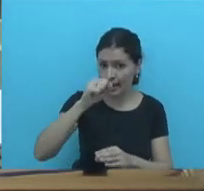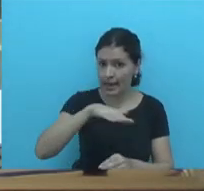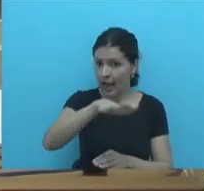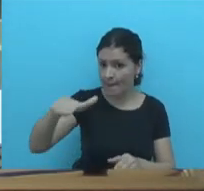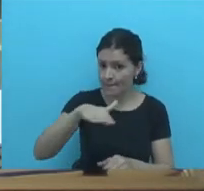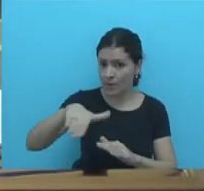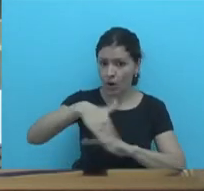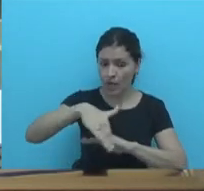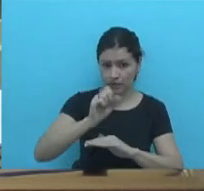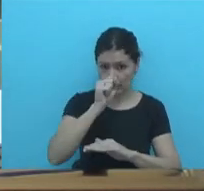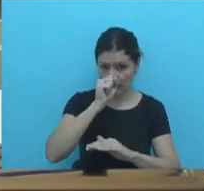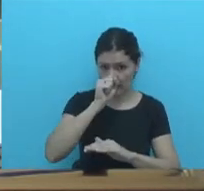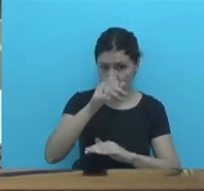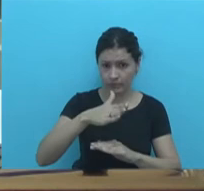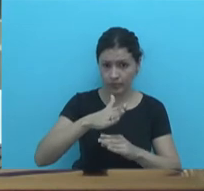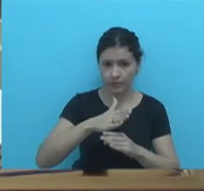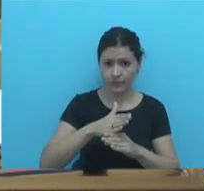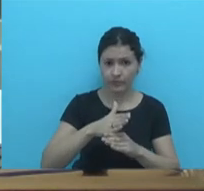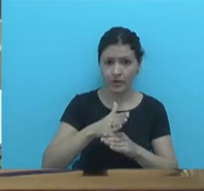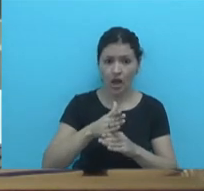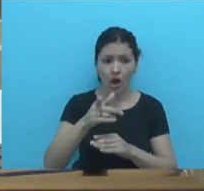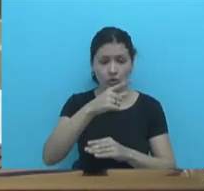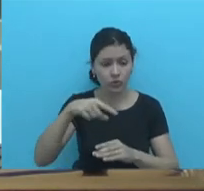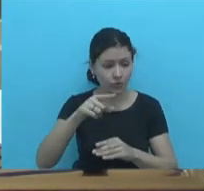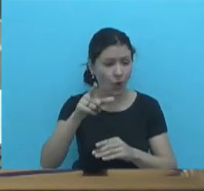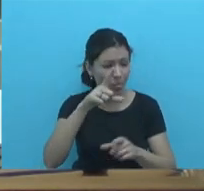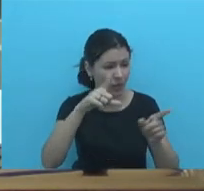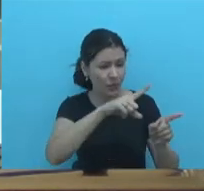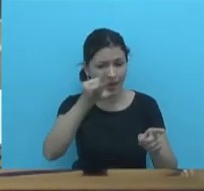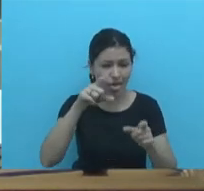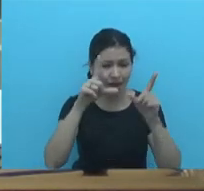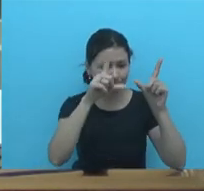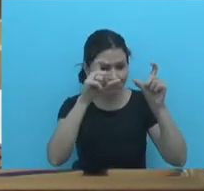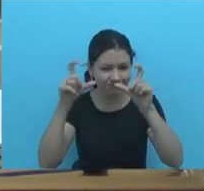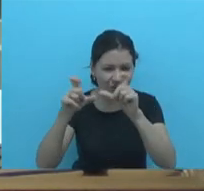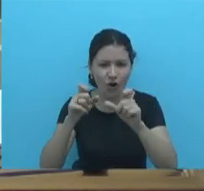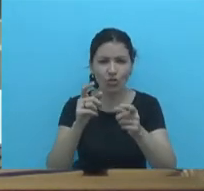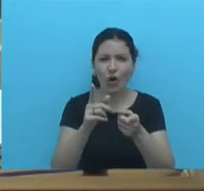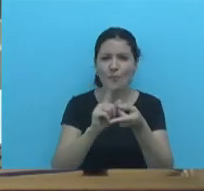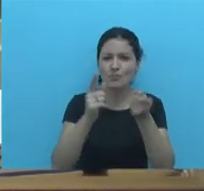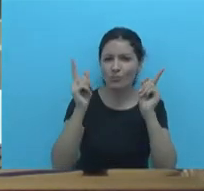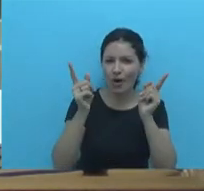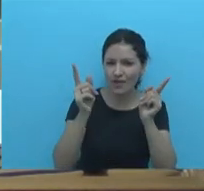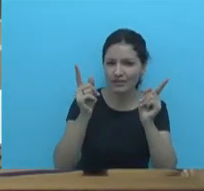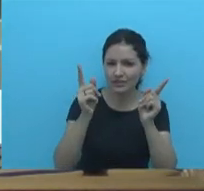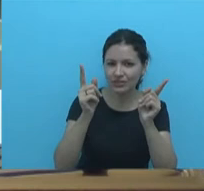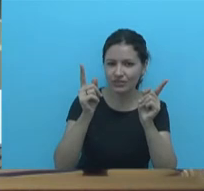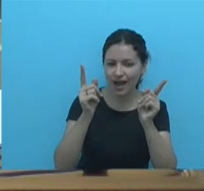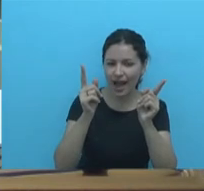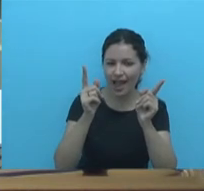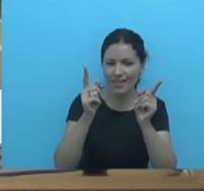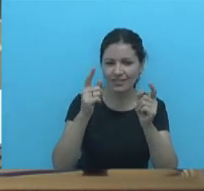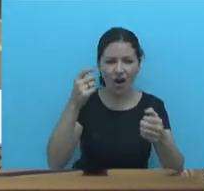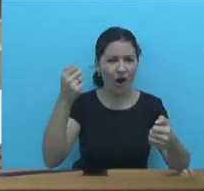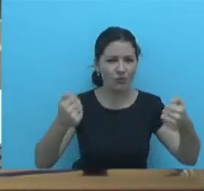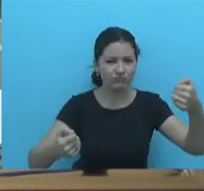y habremos visto docentes o fotos de docentes bajando de tractores. Y allá también